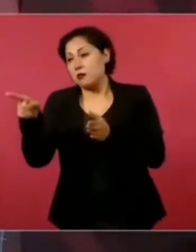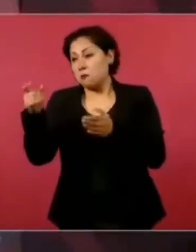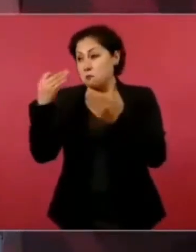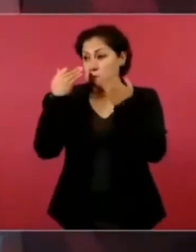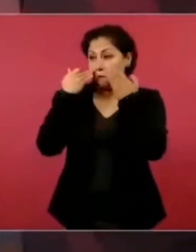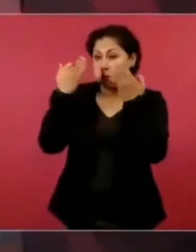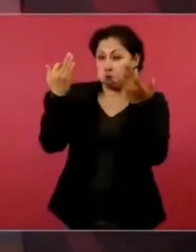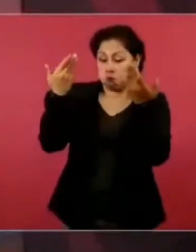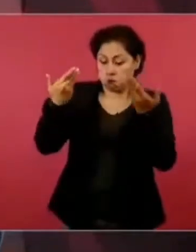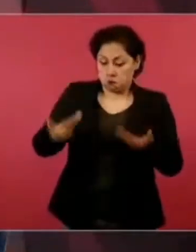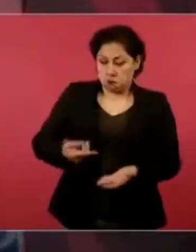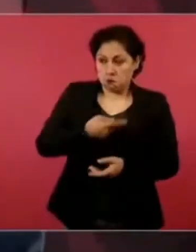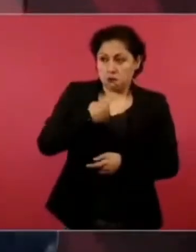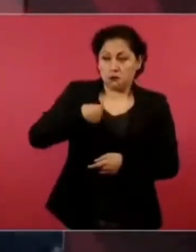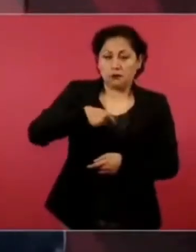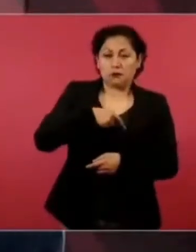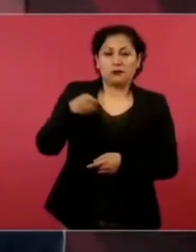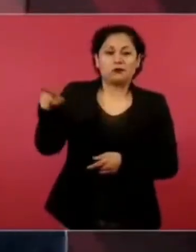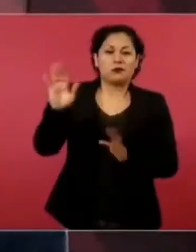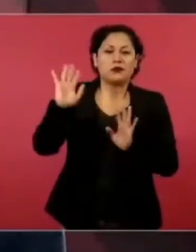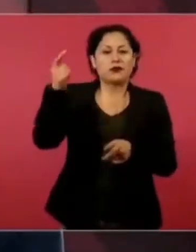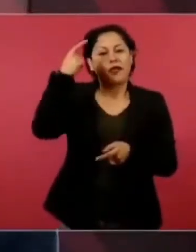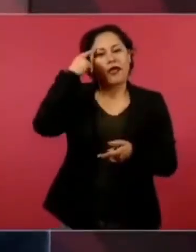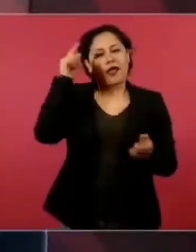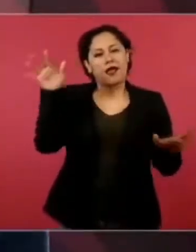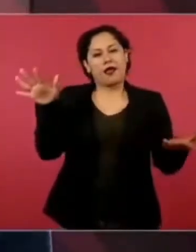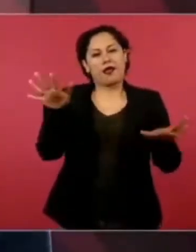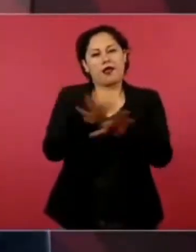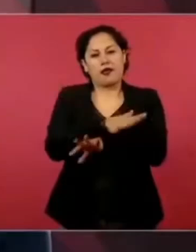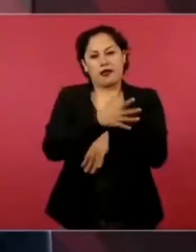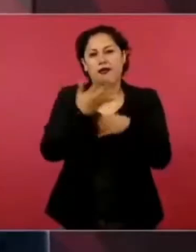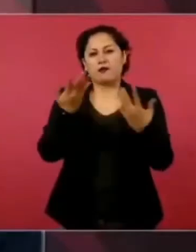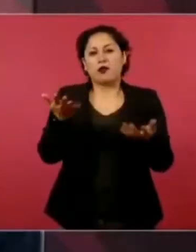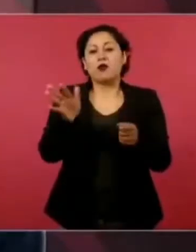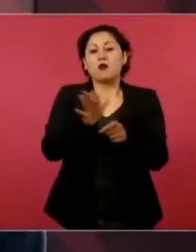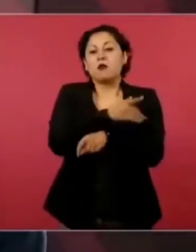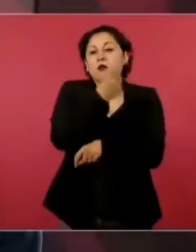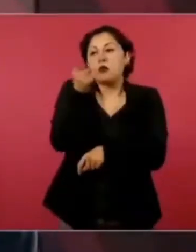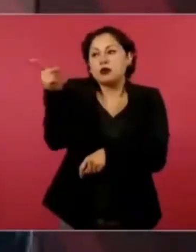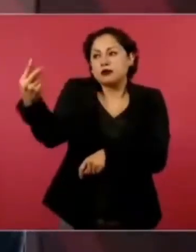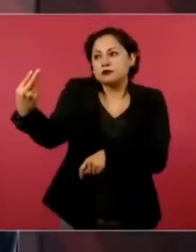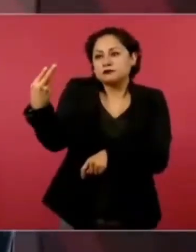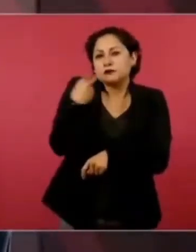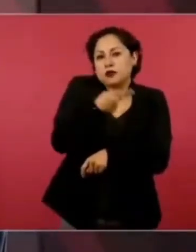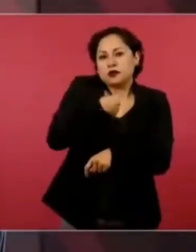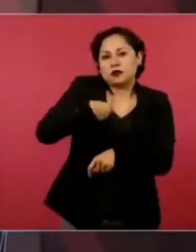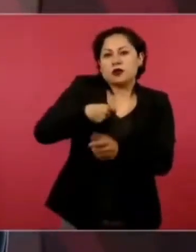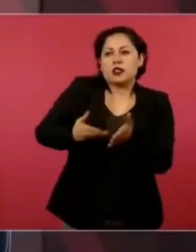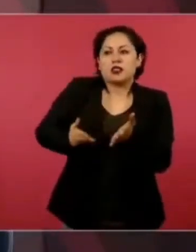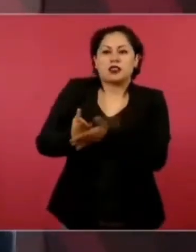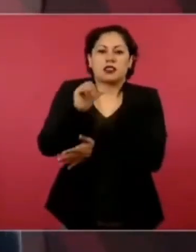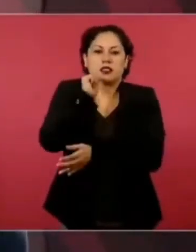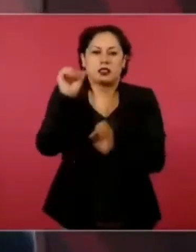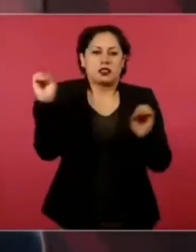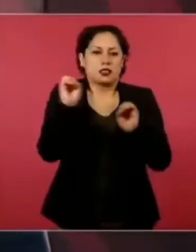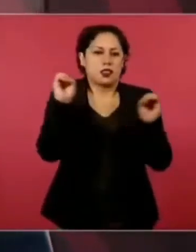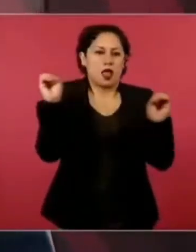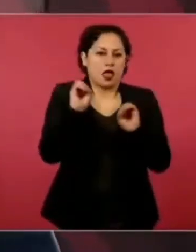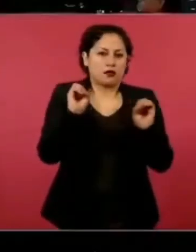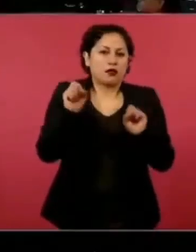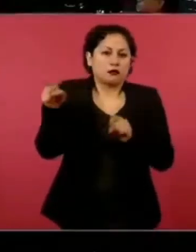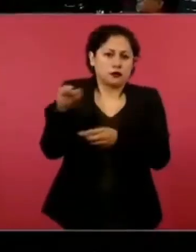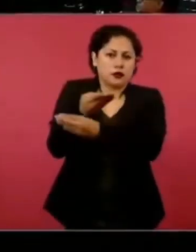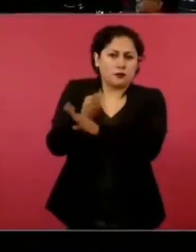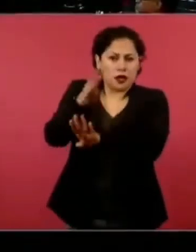porque saben que somos nosotros respetuosos de la autonomía del Banco de México. Yo creo que es lo